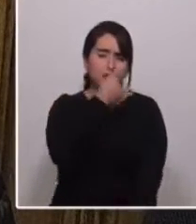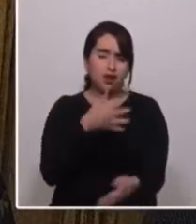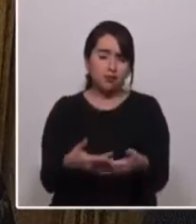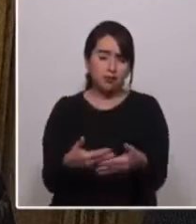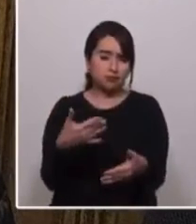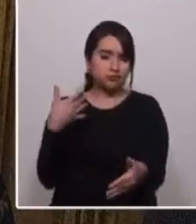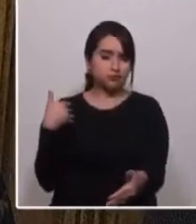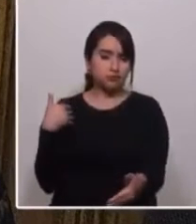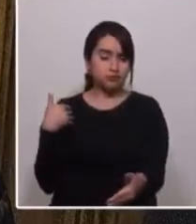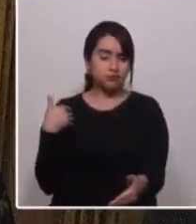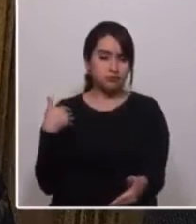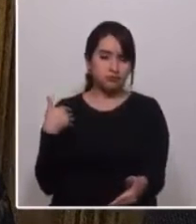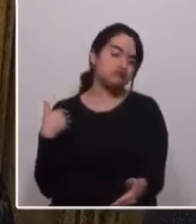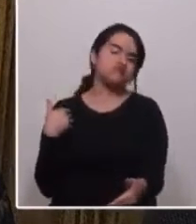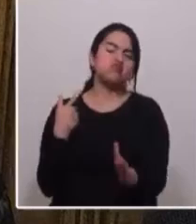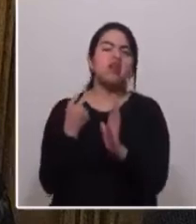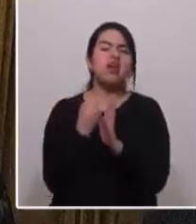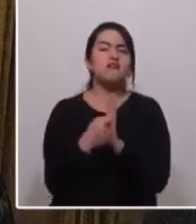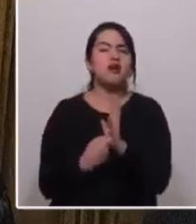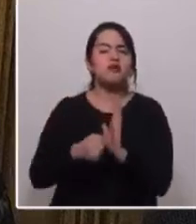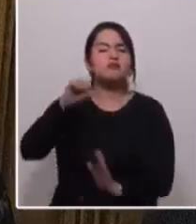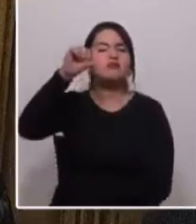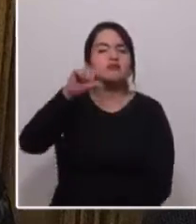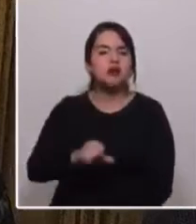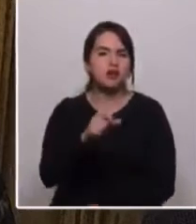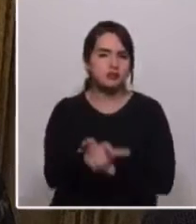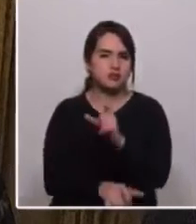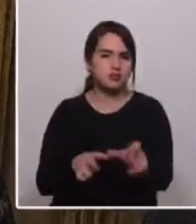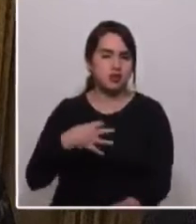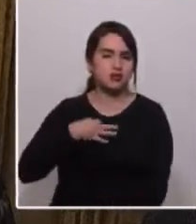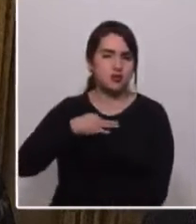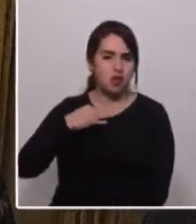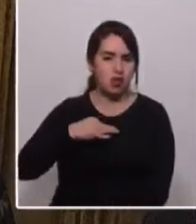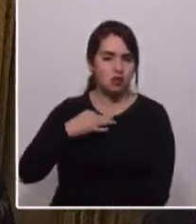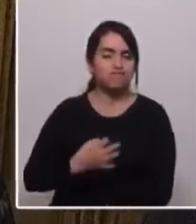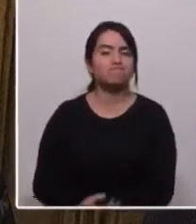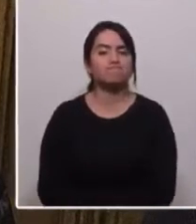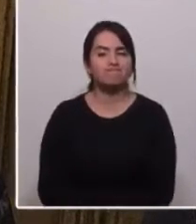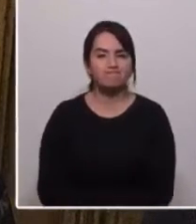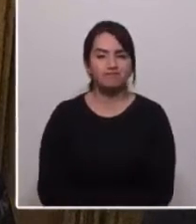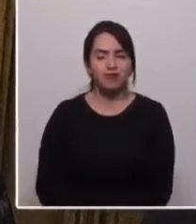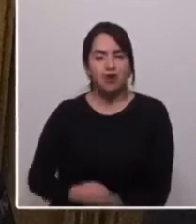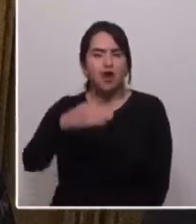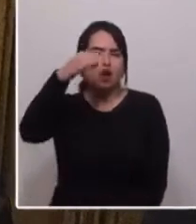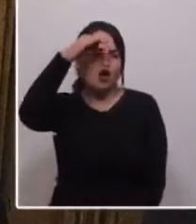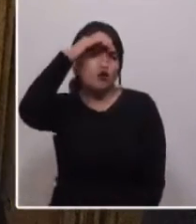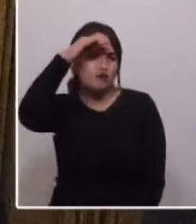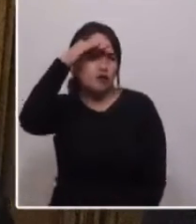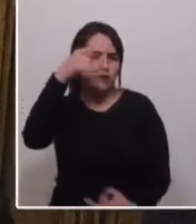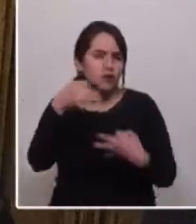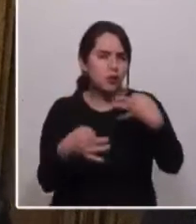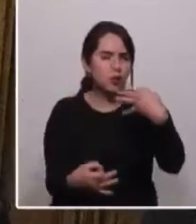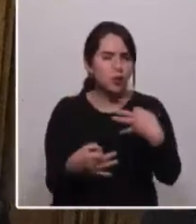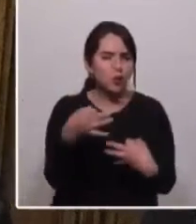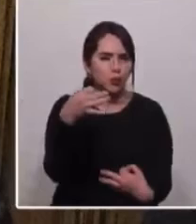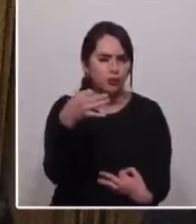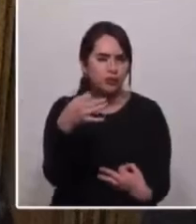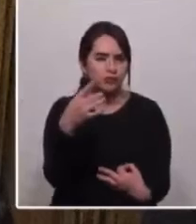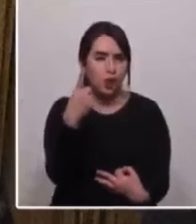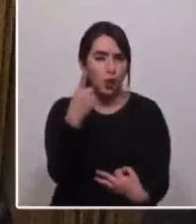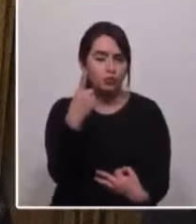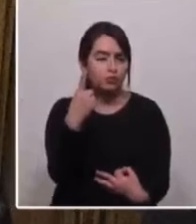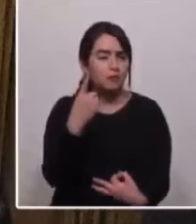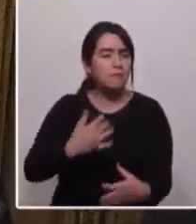sido muy mal evaluado por la ciudadanía. La confianza en la justicia es uno de los pilares